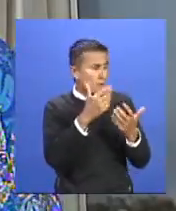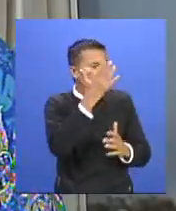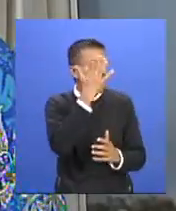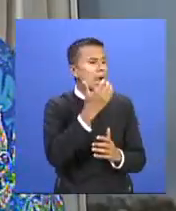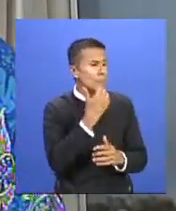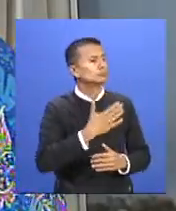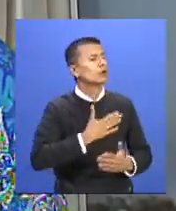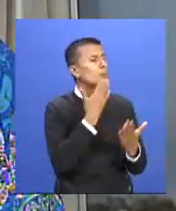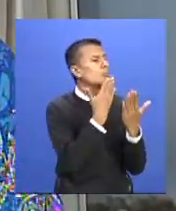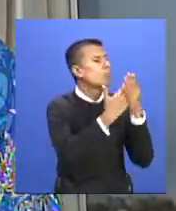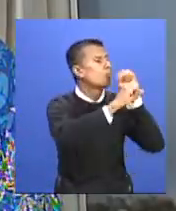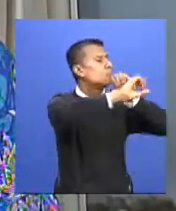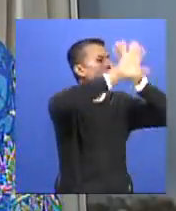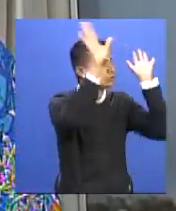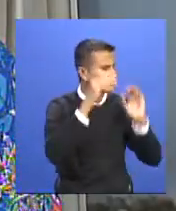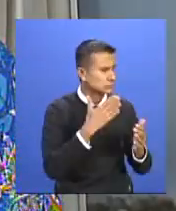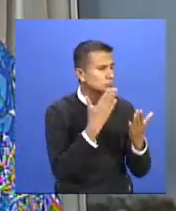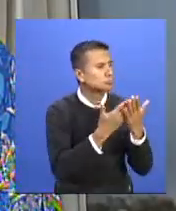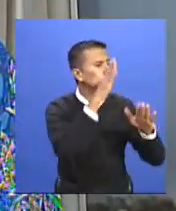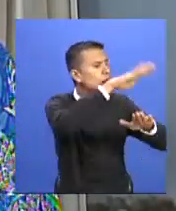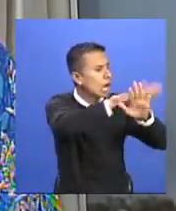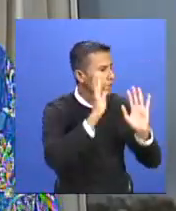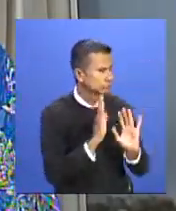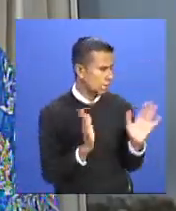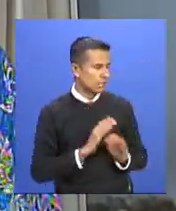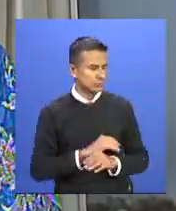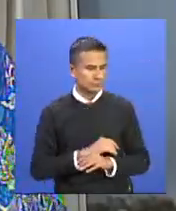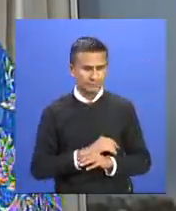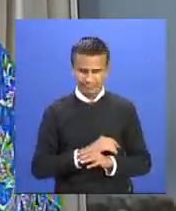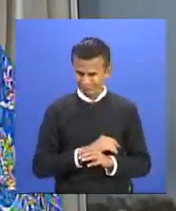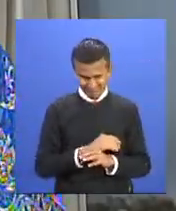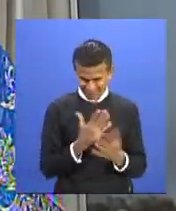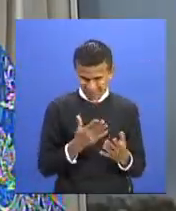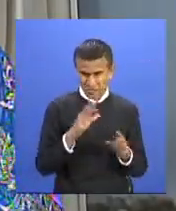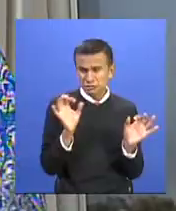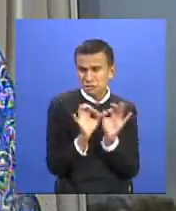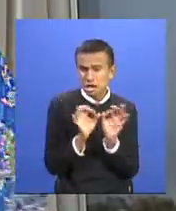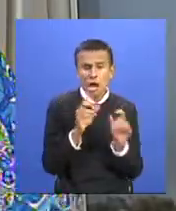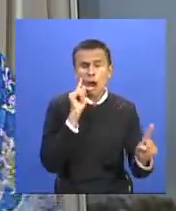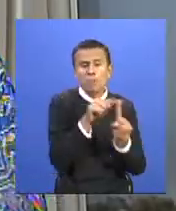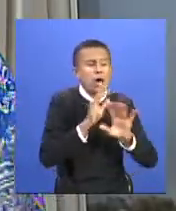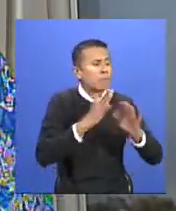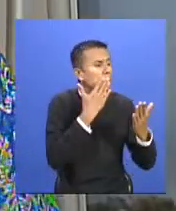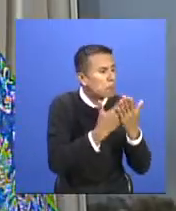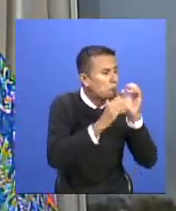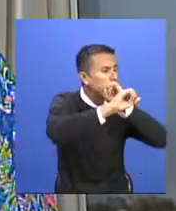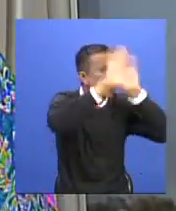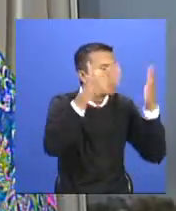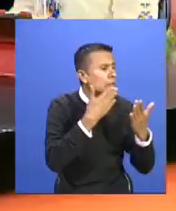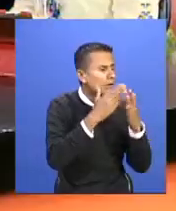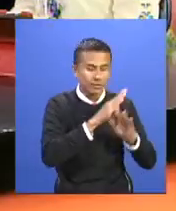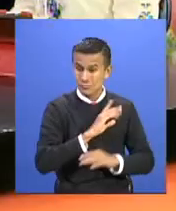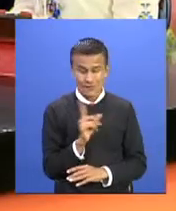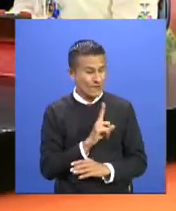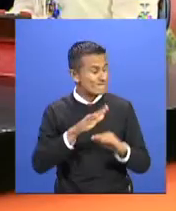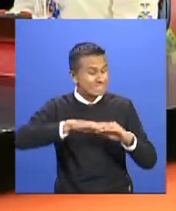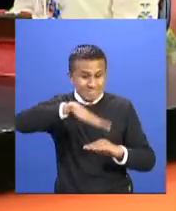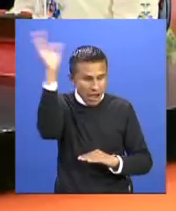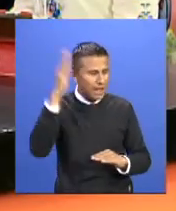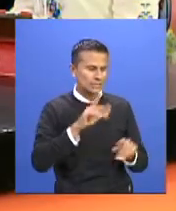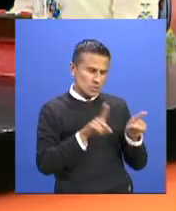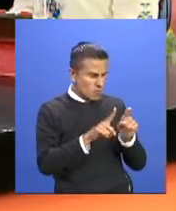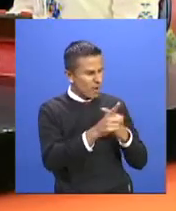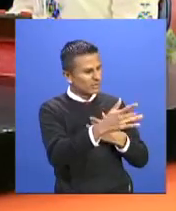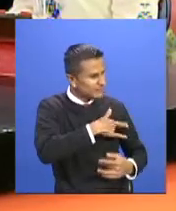yo saludo y sé en qué está mi gente, pero en realidad no es saludar, solamente es enterarse en qué están y qué es lo que